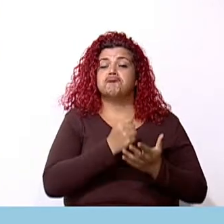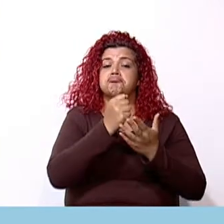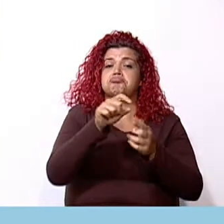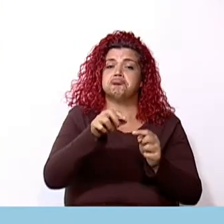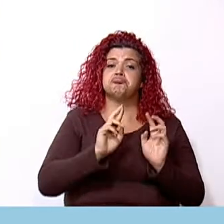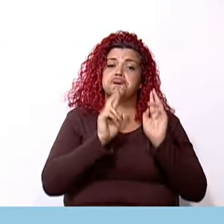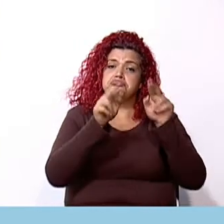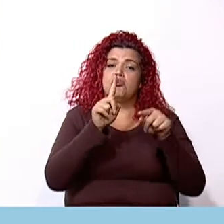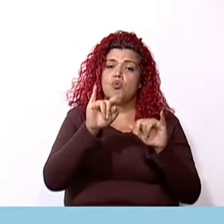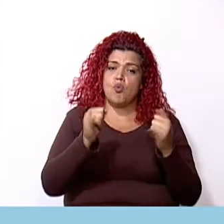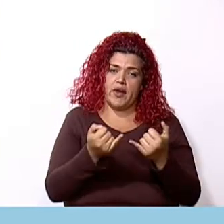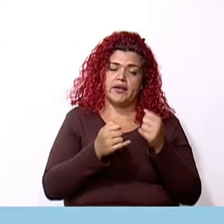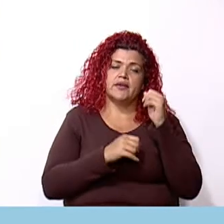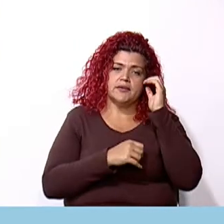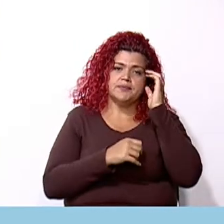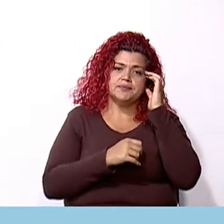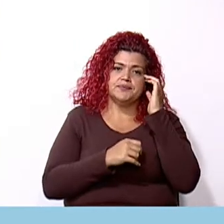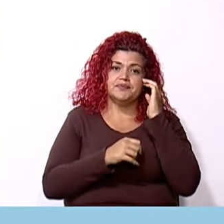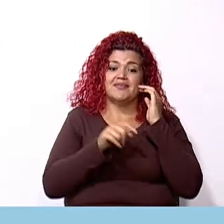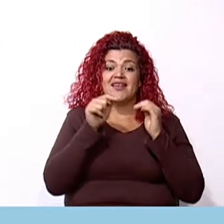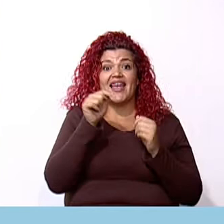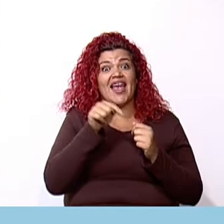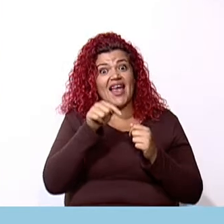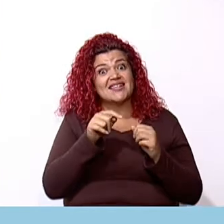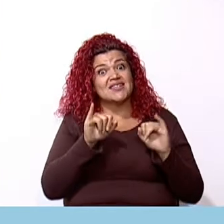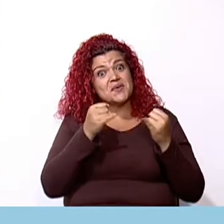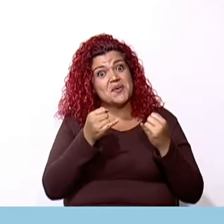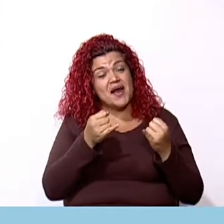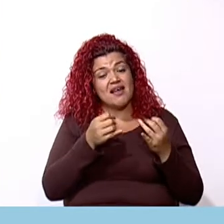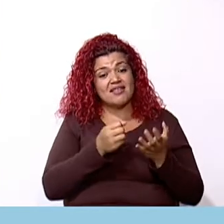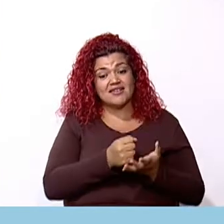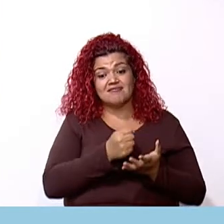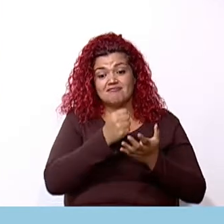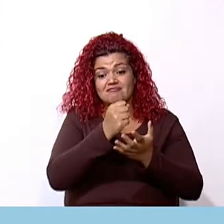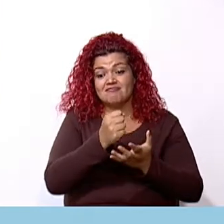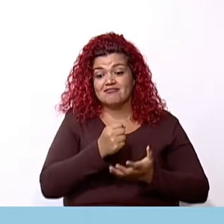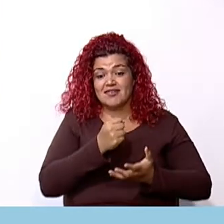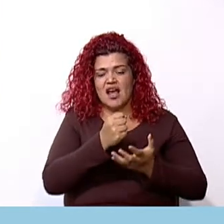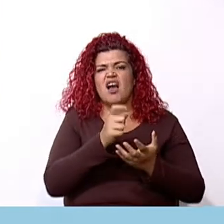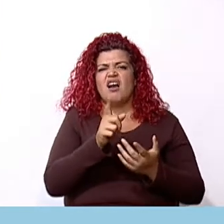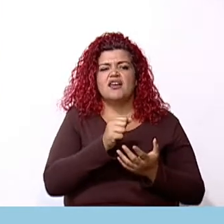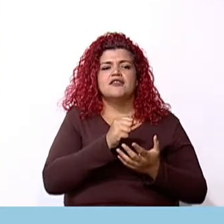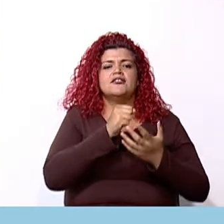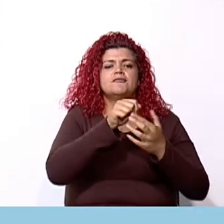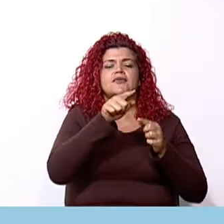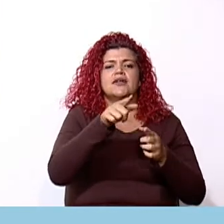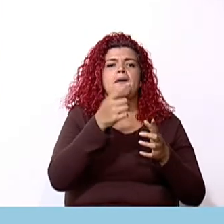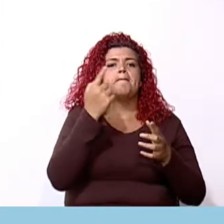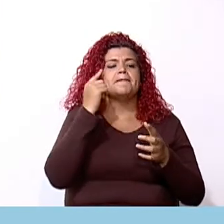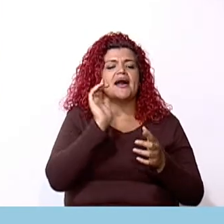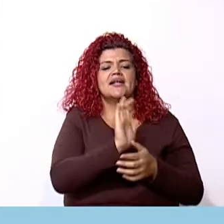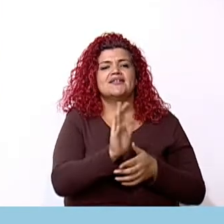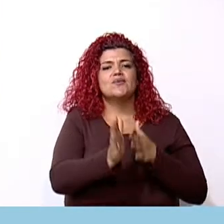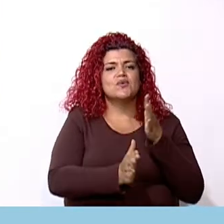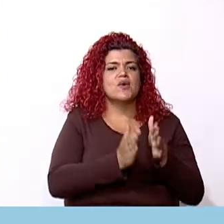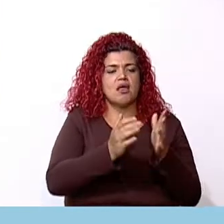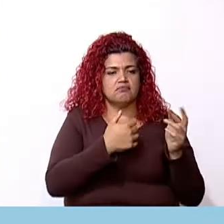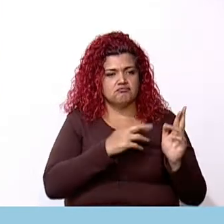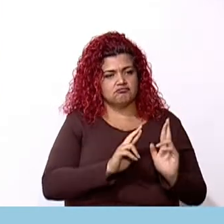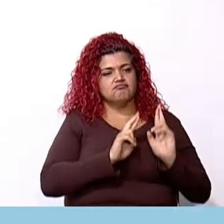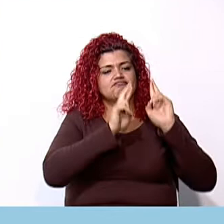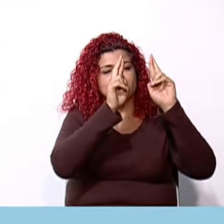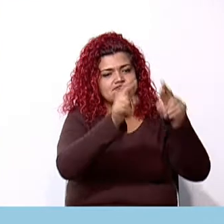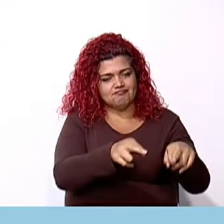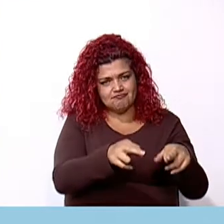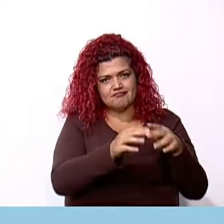un juguete. Y ese juguete los llevaron a un hogar de cuido de niños y